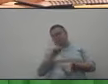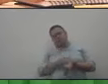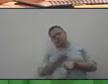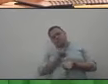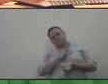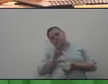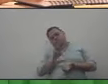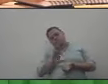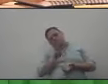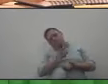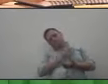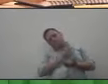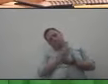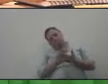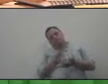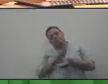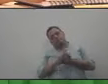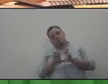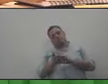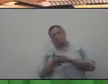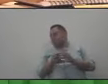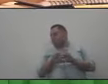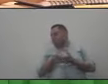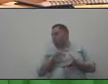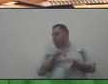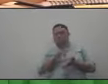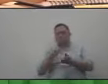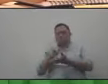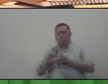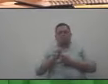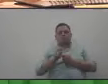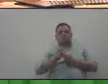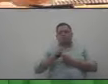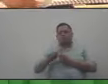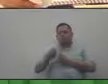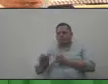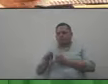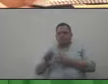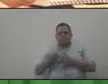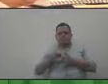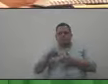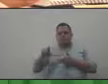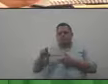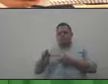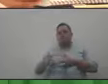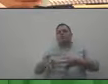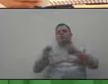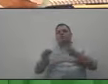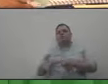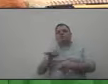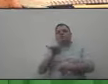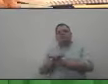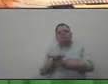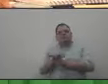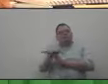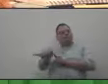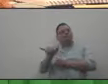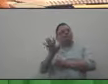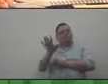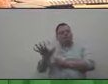año y pues puede sanear muchas de sus deudas y cumplir sus indicadores y asegurar la continuidad de